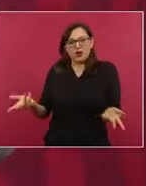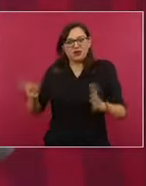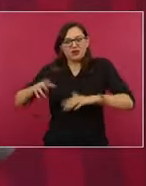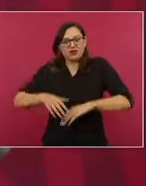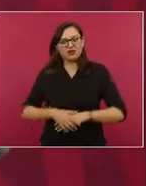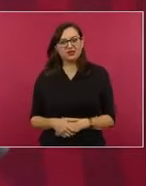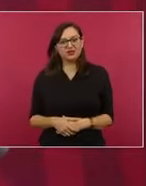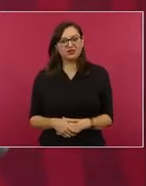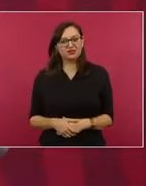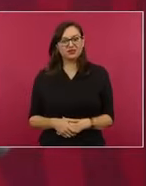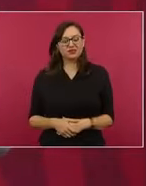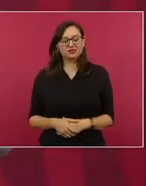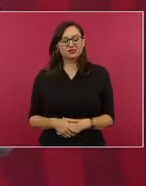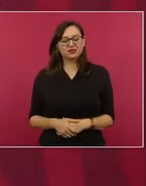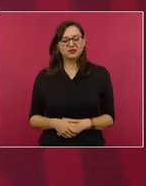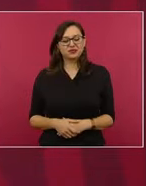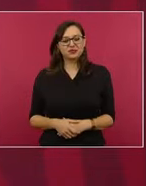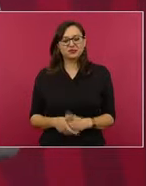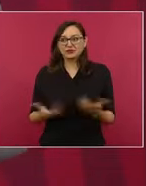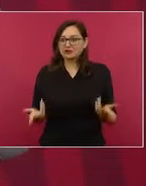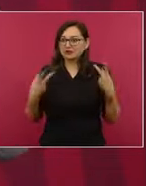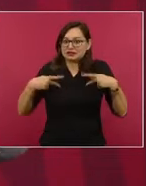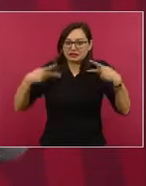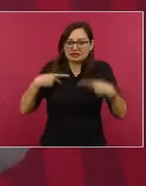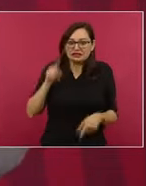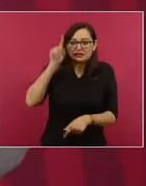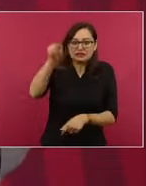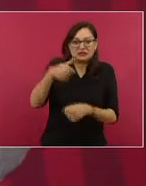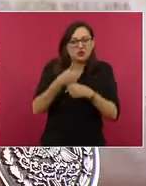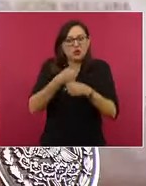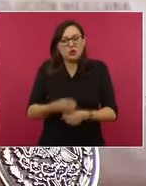y que la gente no siga sufriendo,